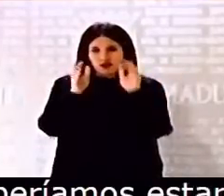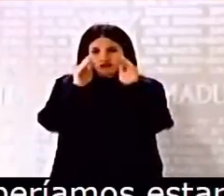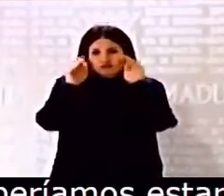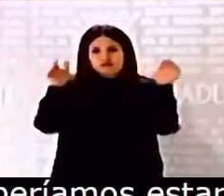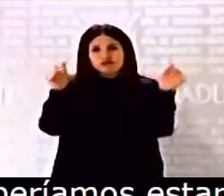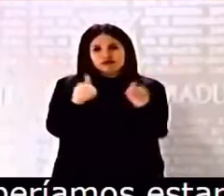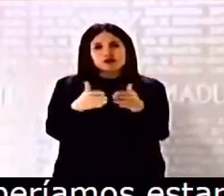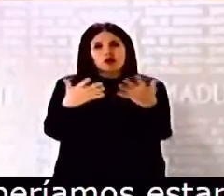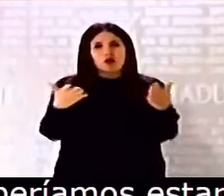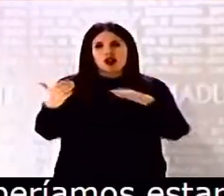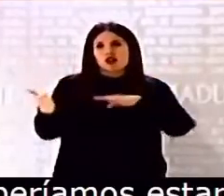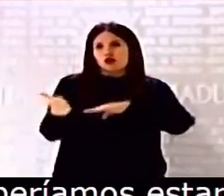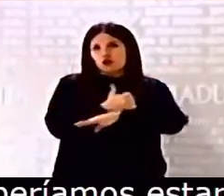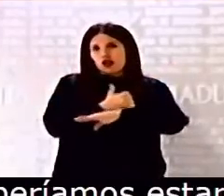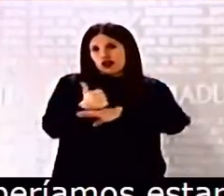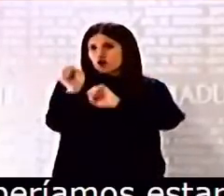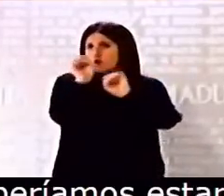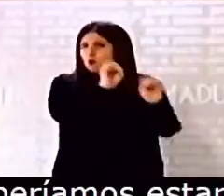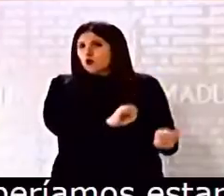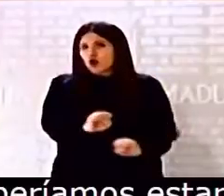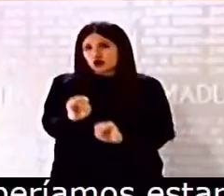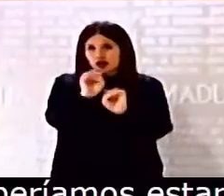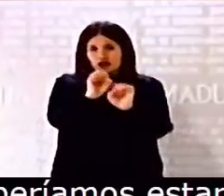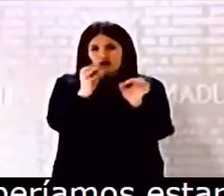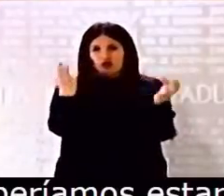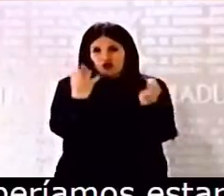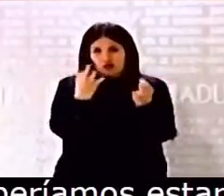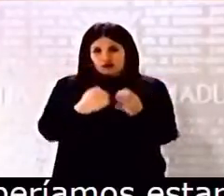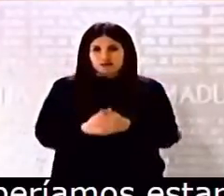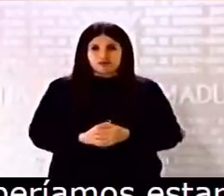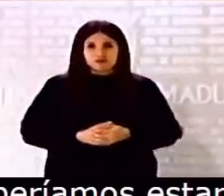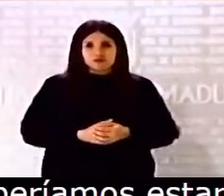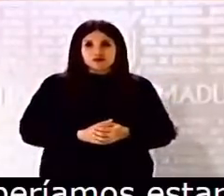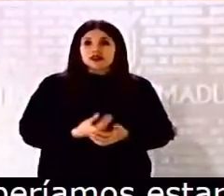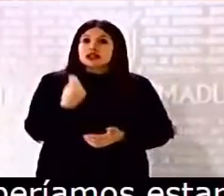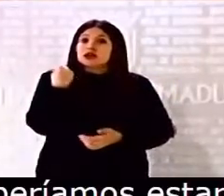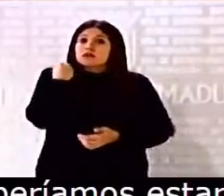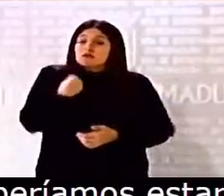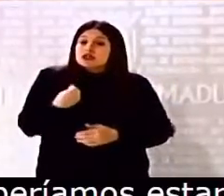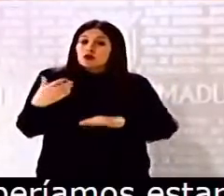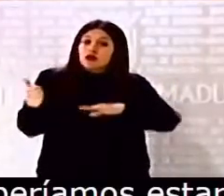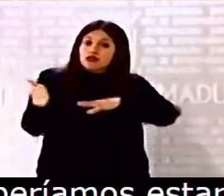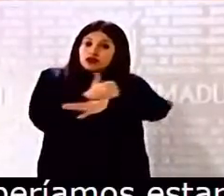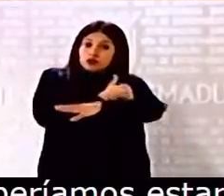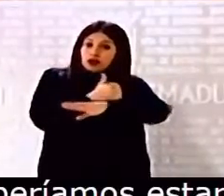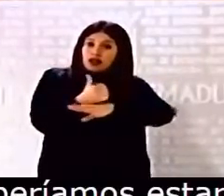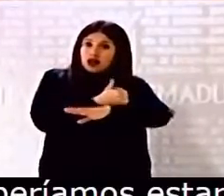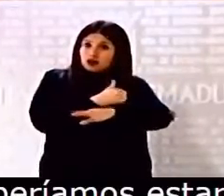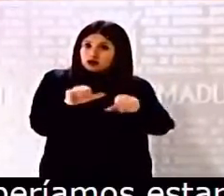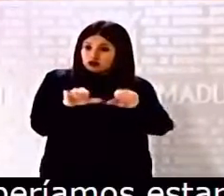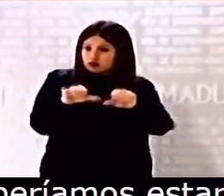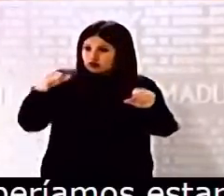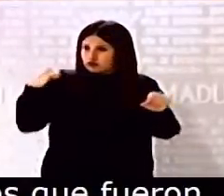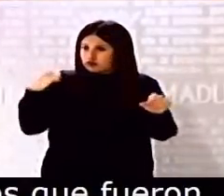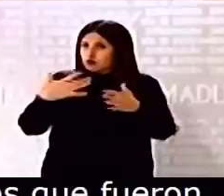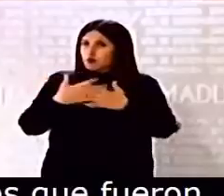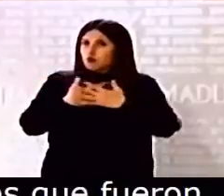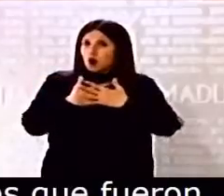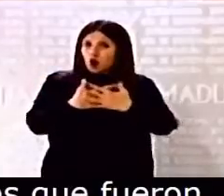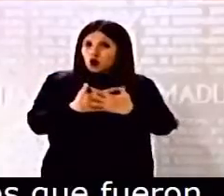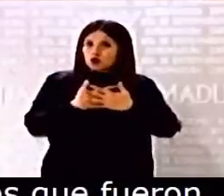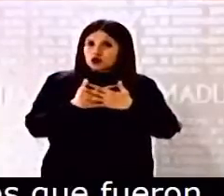a proteger a los ciudadanos. Esos ciudadanos que fueron voluntariamente